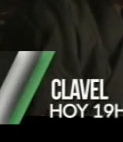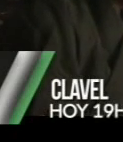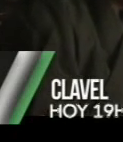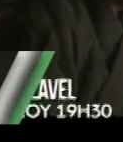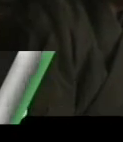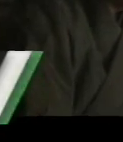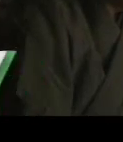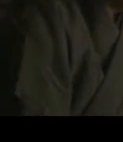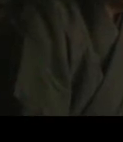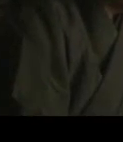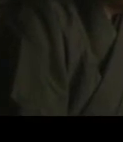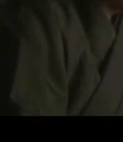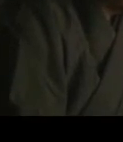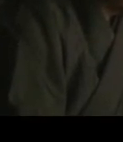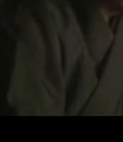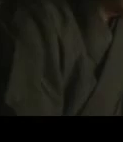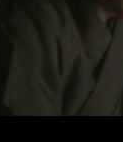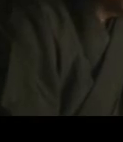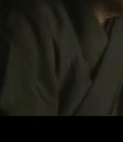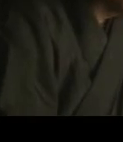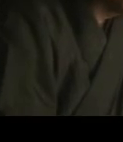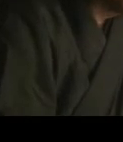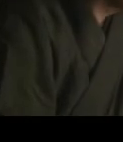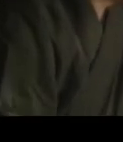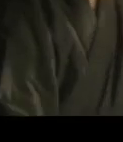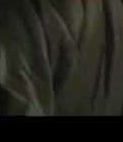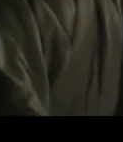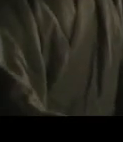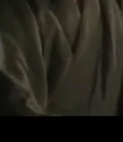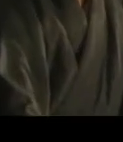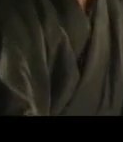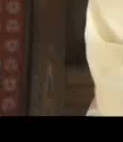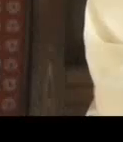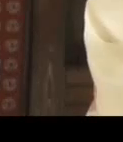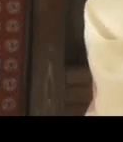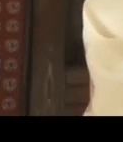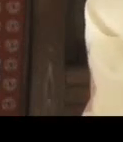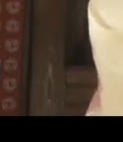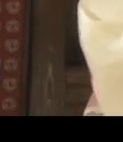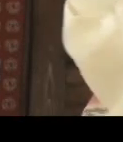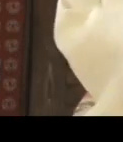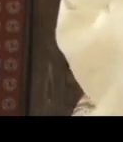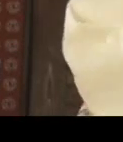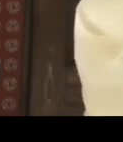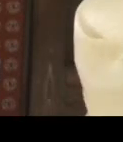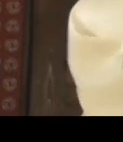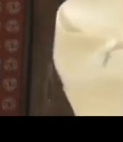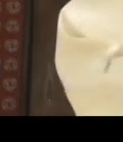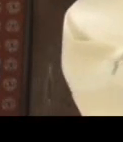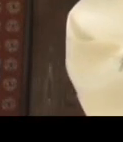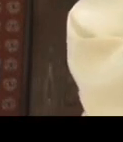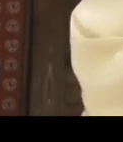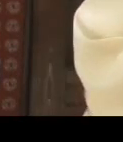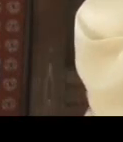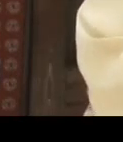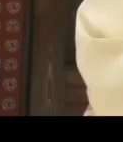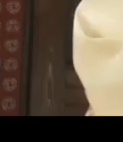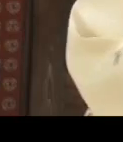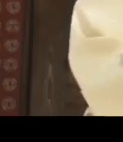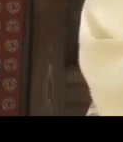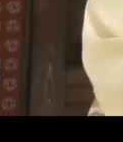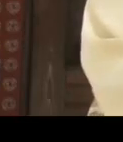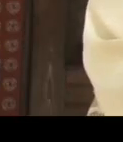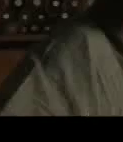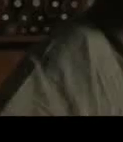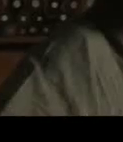para niñas, pero si no pagas la matrícula, tendrás que sacarla. ¡Cállate! Quieren que Itoko no haga ropa para sus